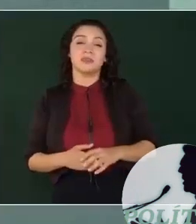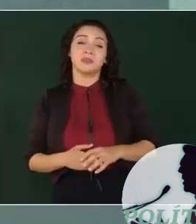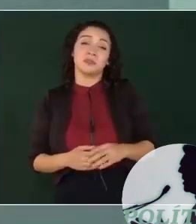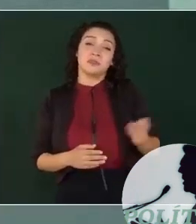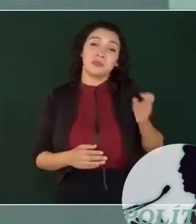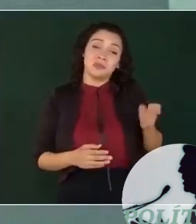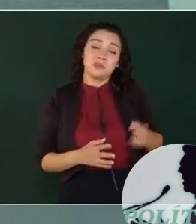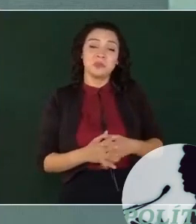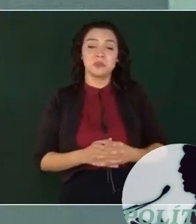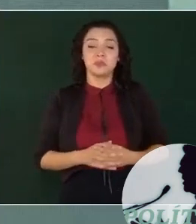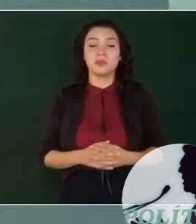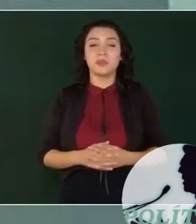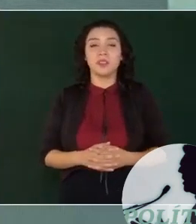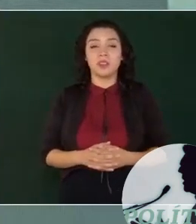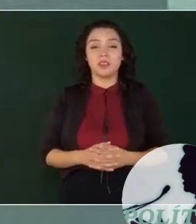pues